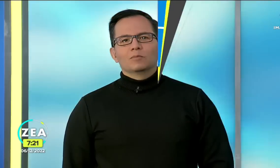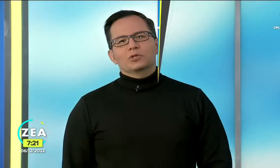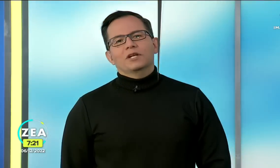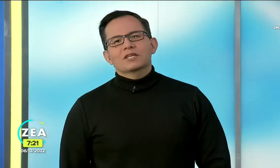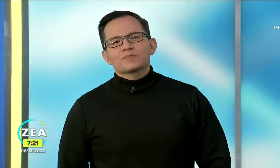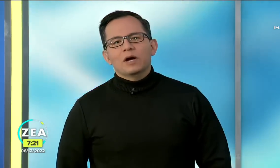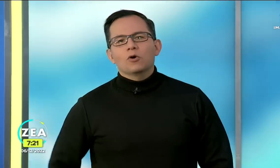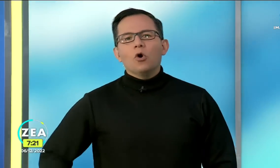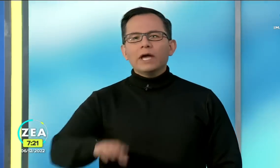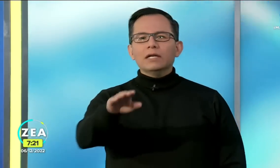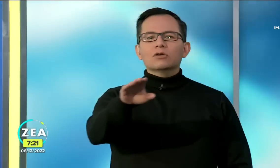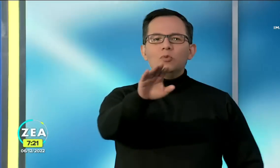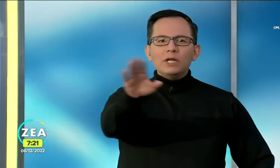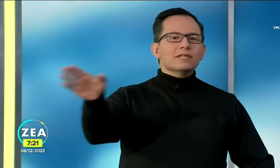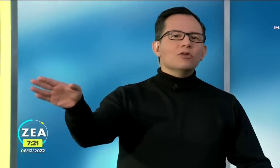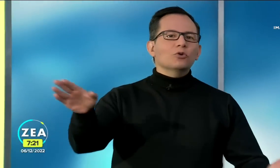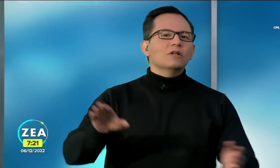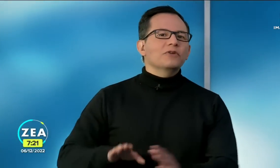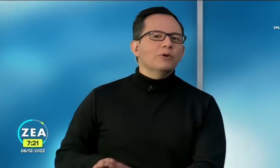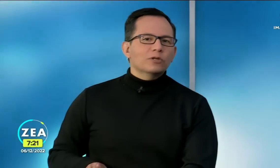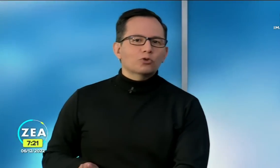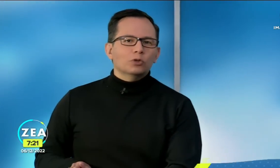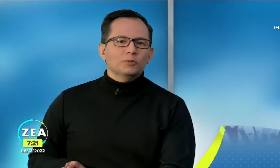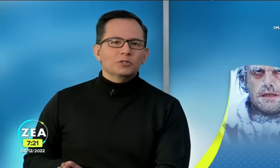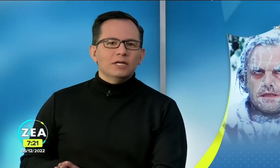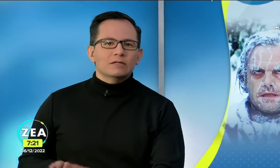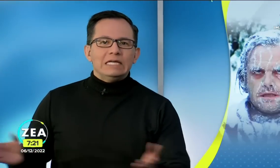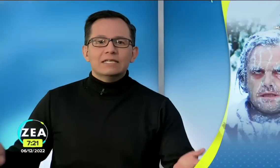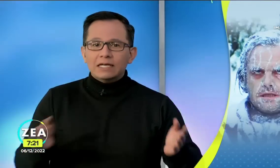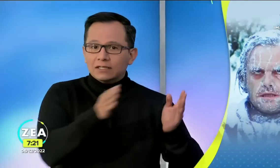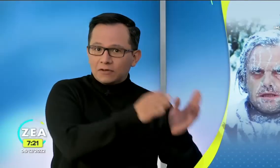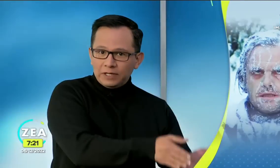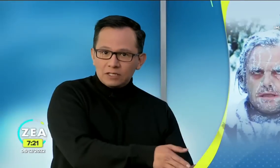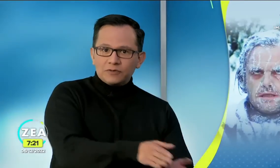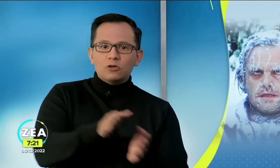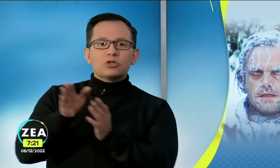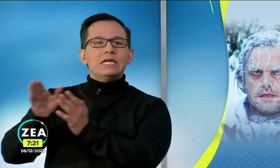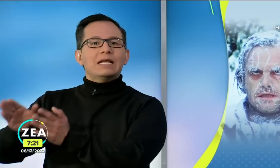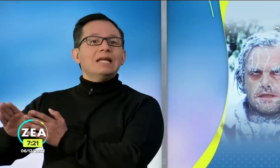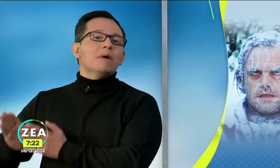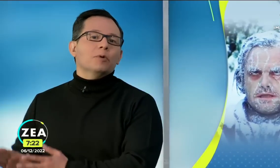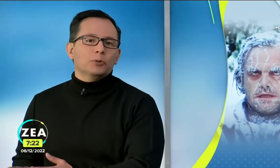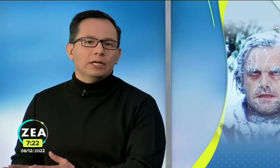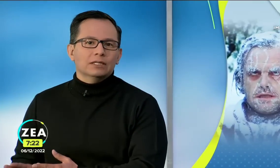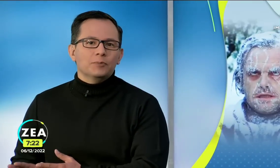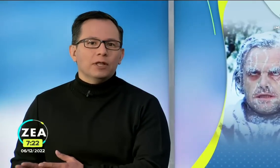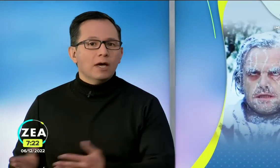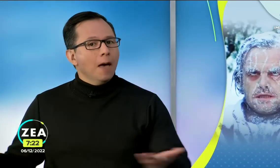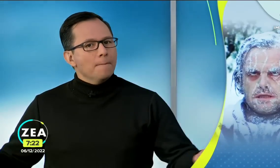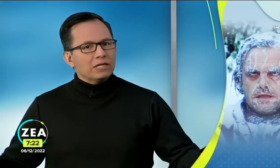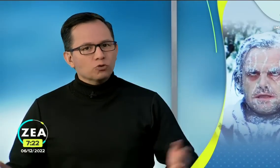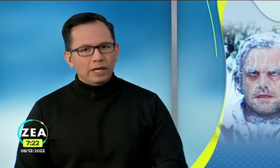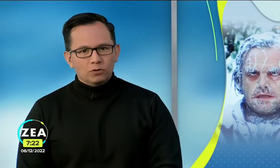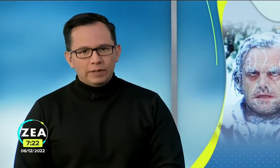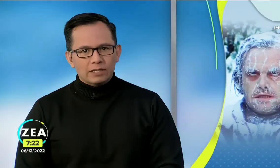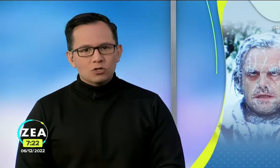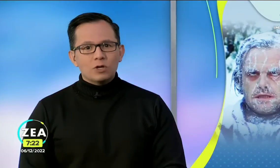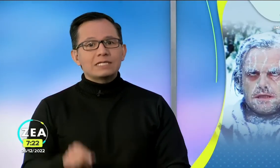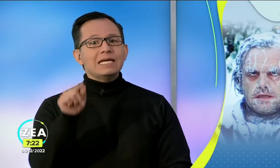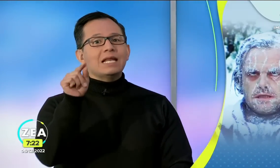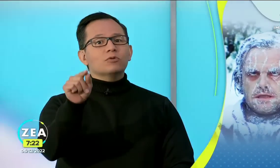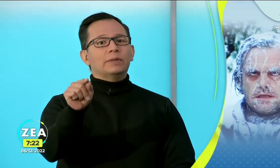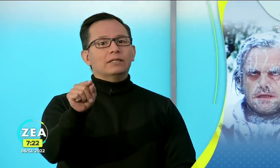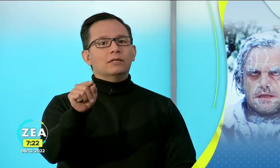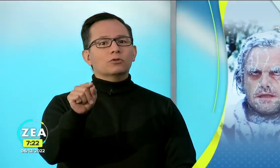Muchas gracias Paco Oigan cómo les ha ido con el frío en estos últimos días Y es que entre frentes fríos y el clima propio de la temporada manos vale tomar